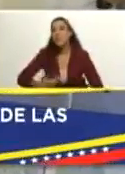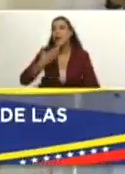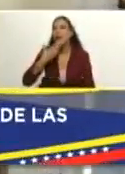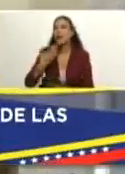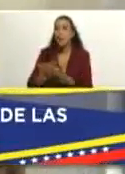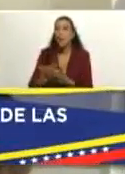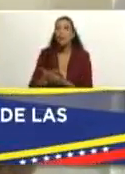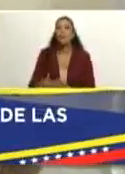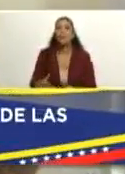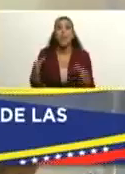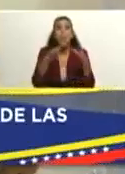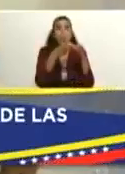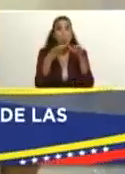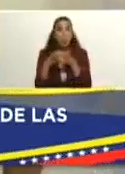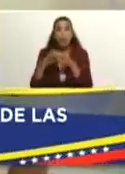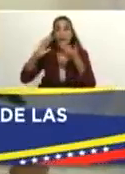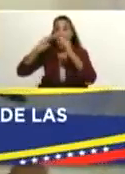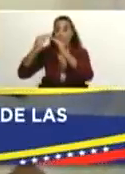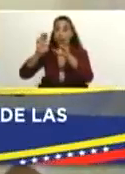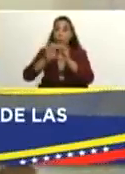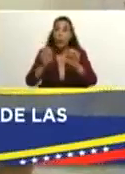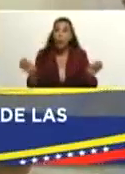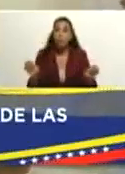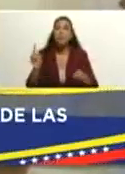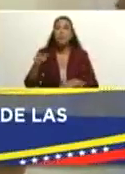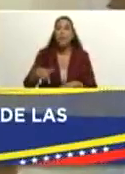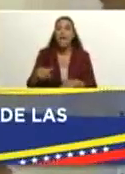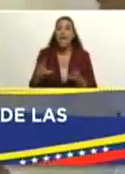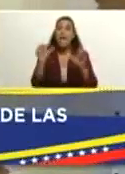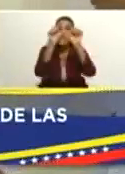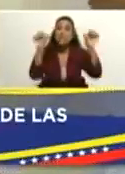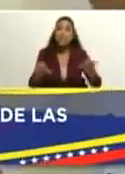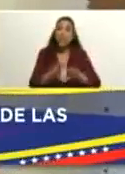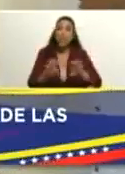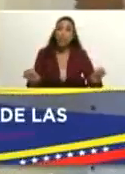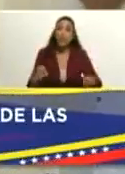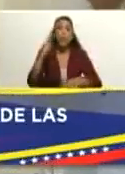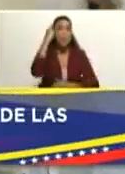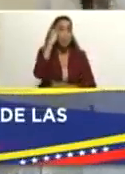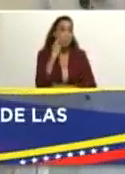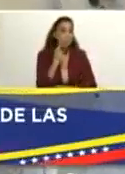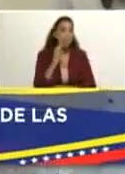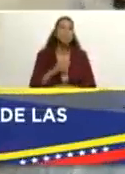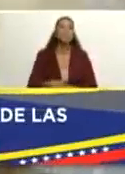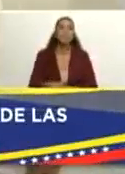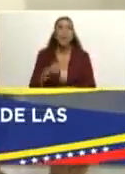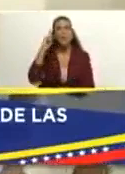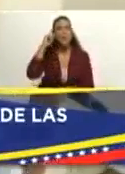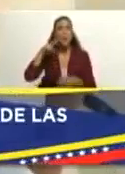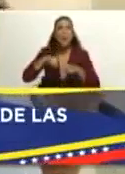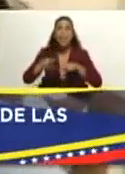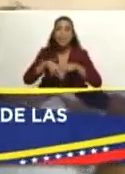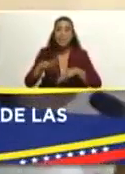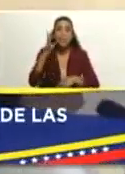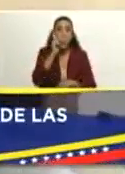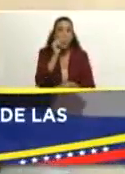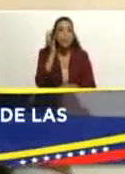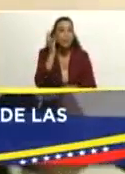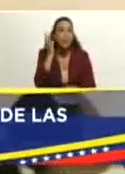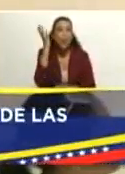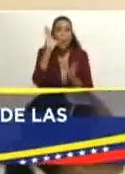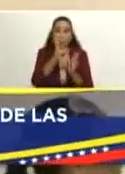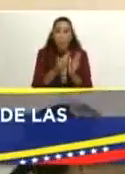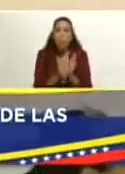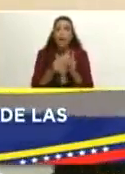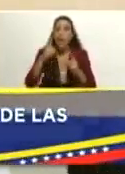agradecida. Aquí estamos las bricomiles educativas apoyando el sistema educativo bolivariano para que nuestros niños y niñas de la patria